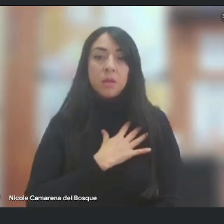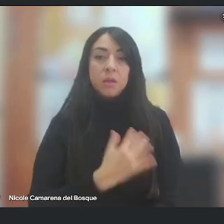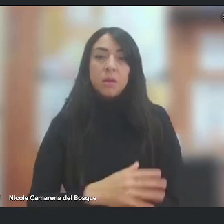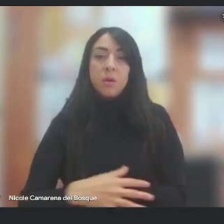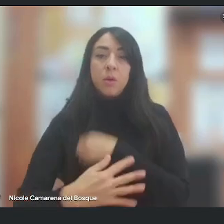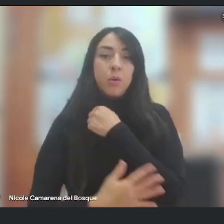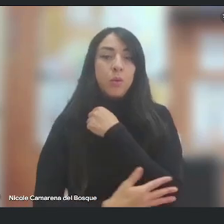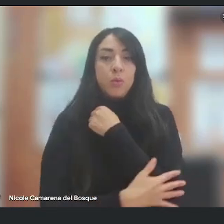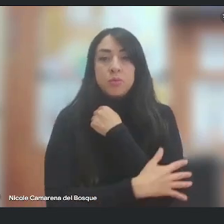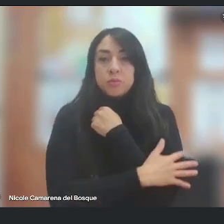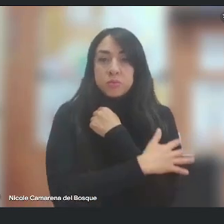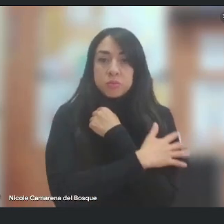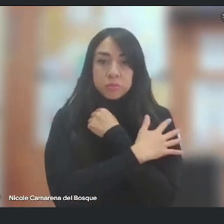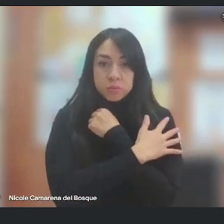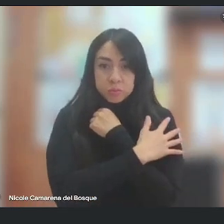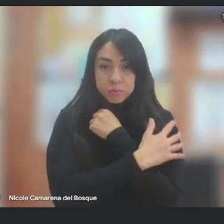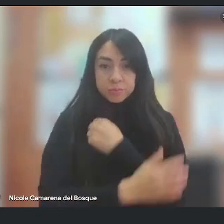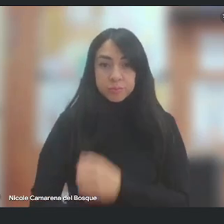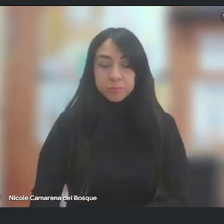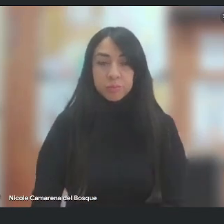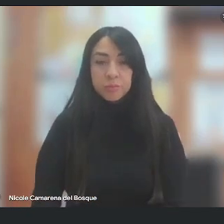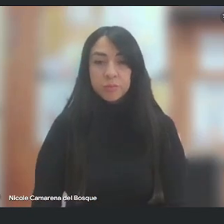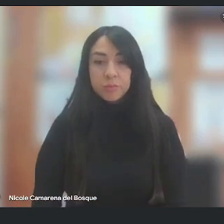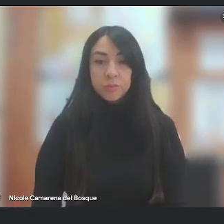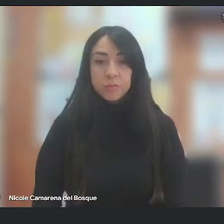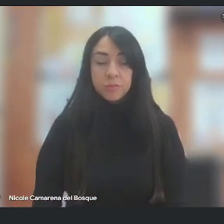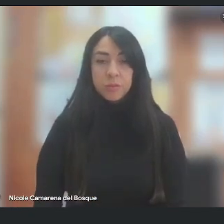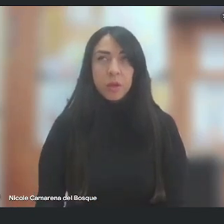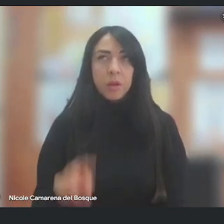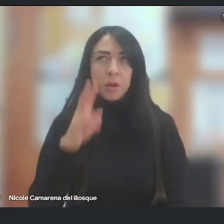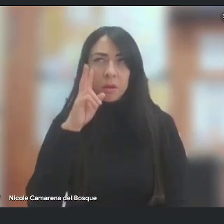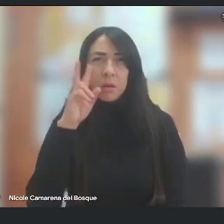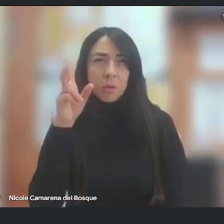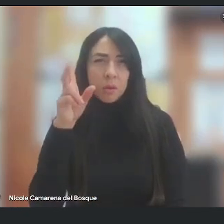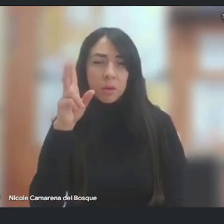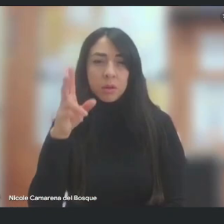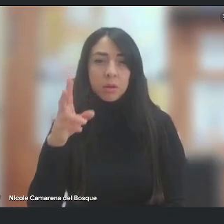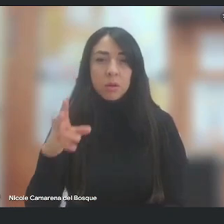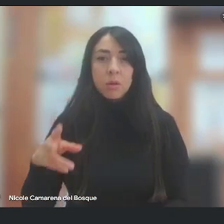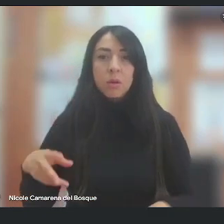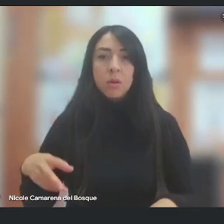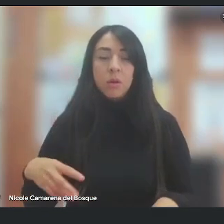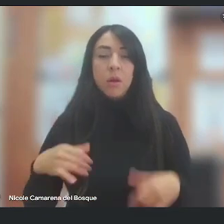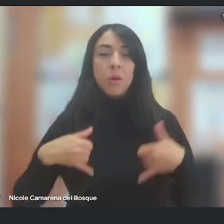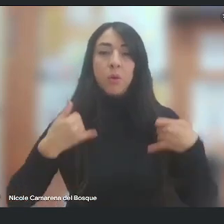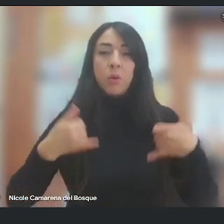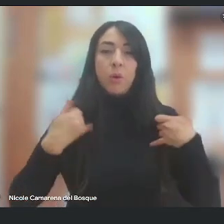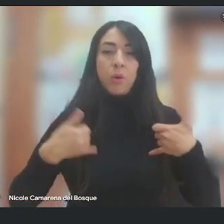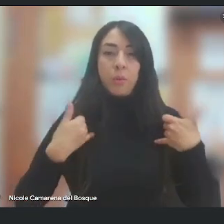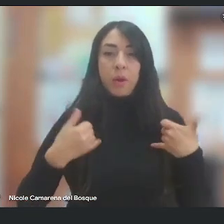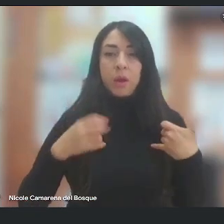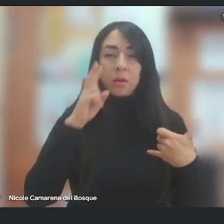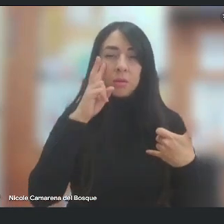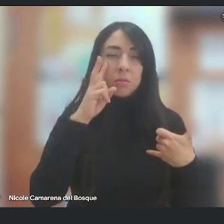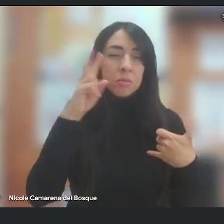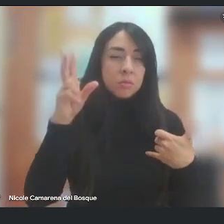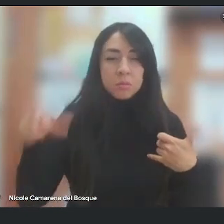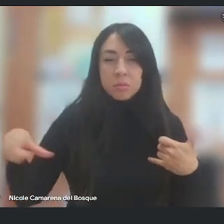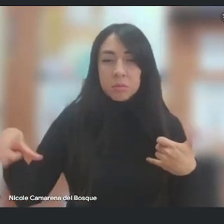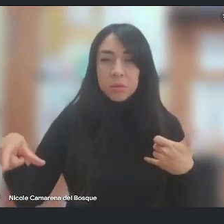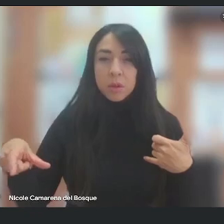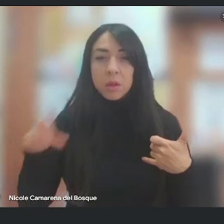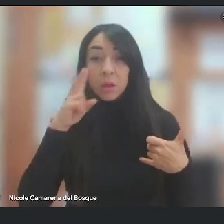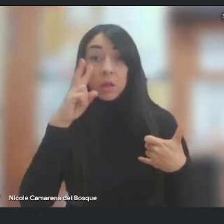un adolescente, a un joven masturbándose en la sala, por ejemplo, y están todas las personas, bueno, pues no hay